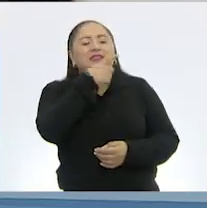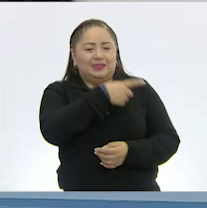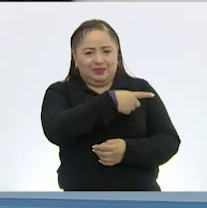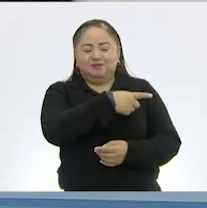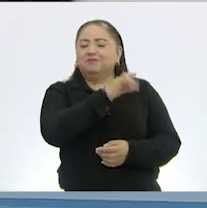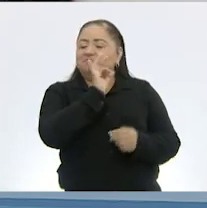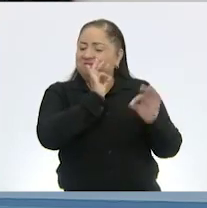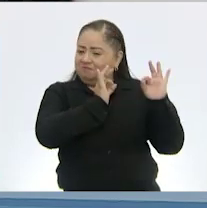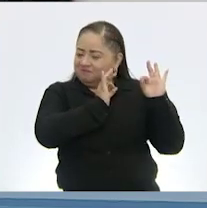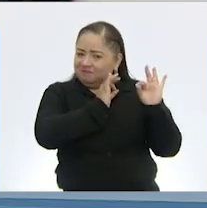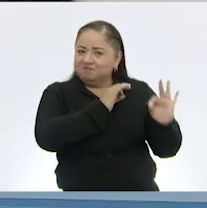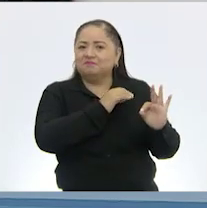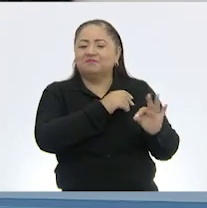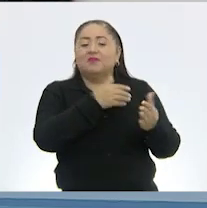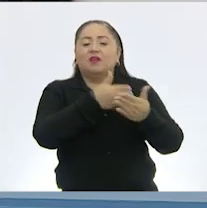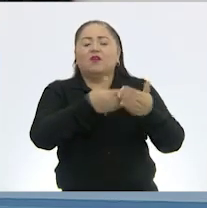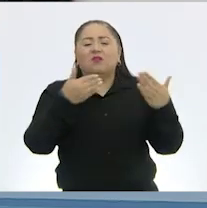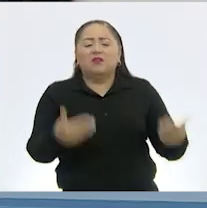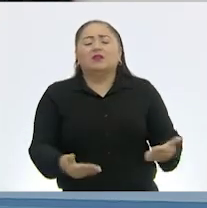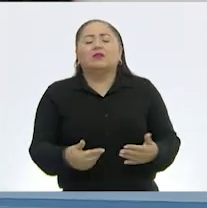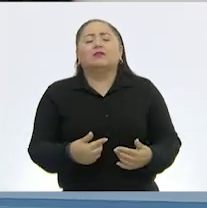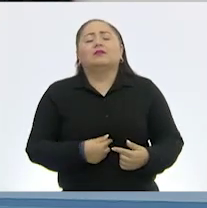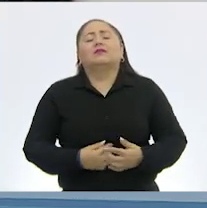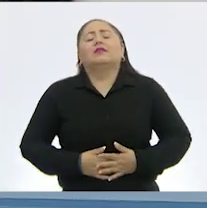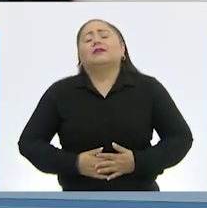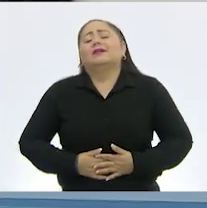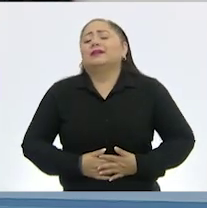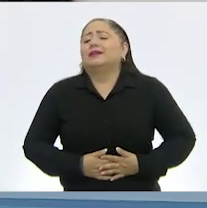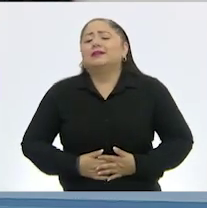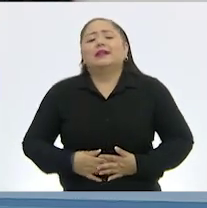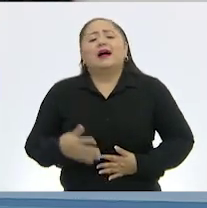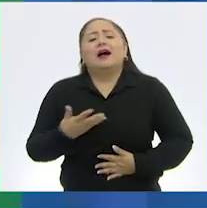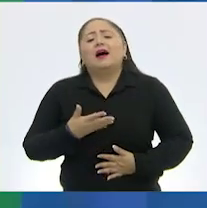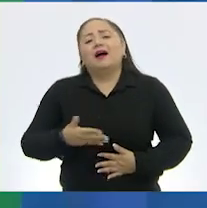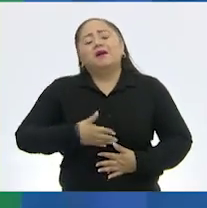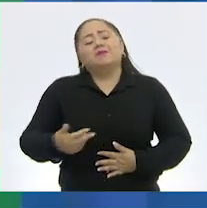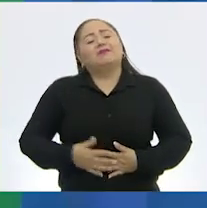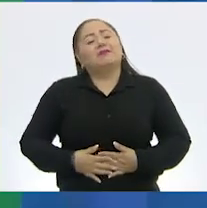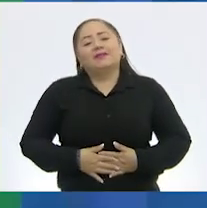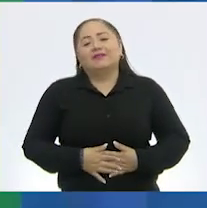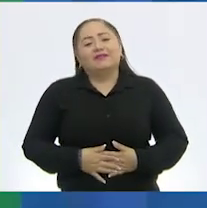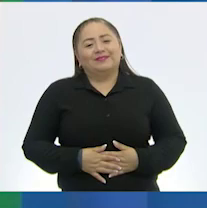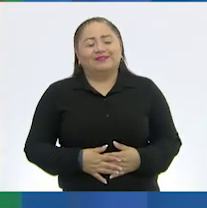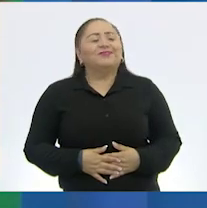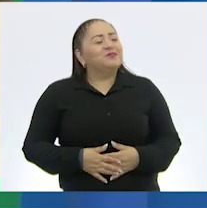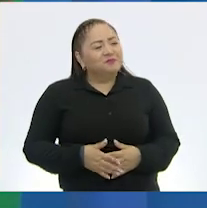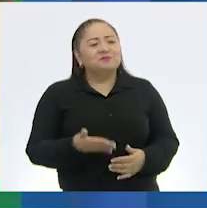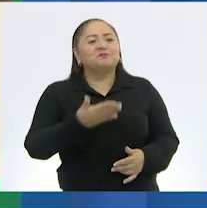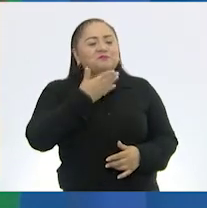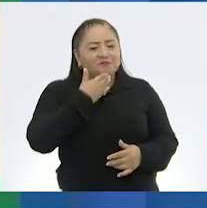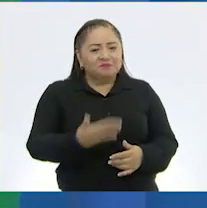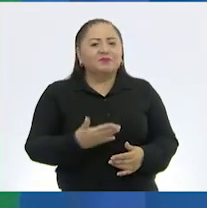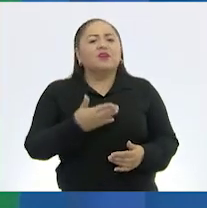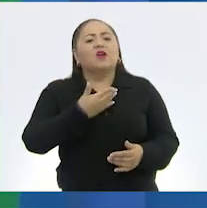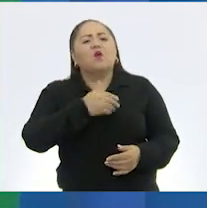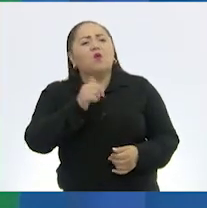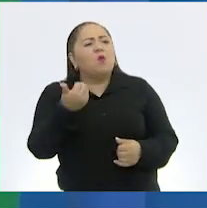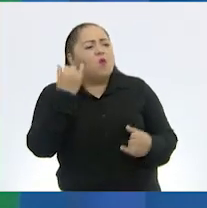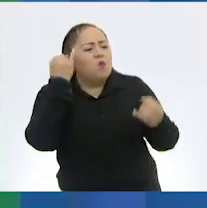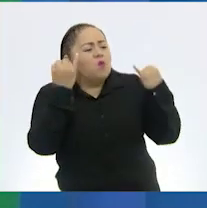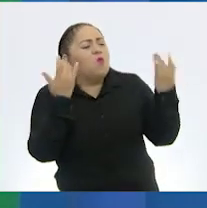inspector Juan Carlos, ahora a mí me dio hambre. ¡Ay! Muy bien. ¿Y qué más se les